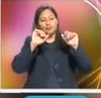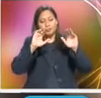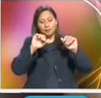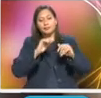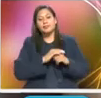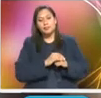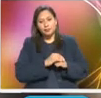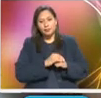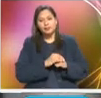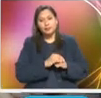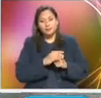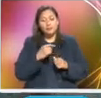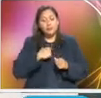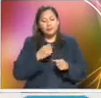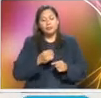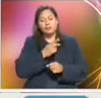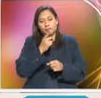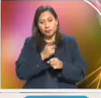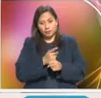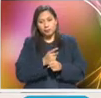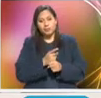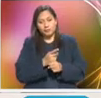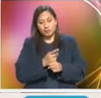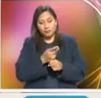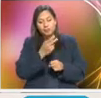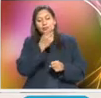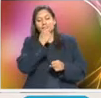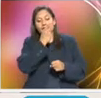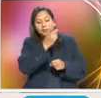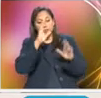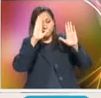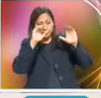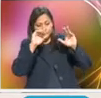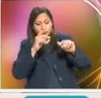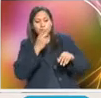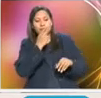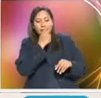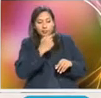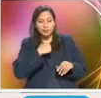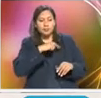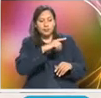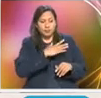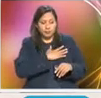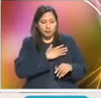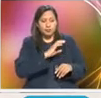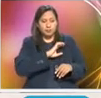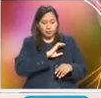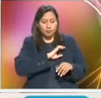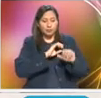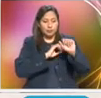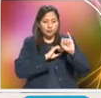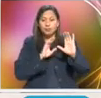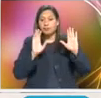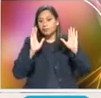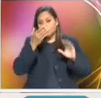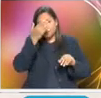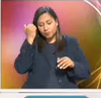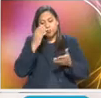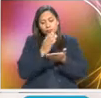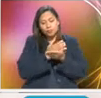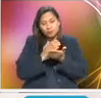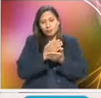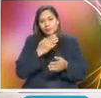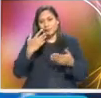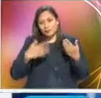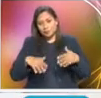bueno, que uno tenga la oportunidad de decir adiós, de decir cuánto te quise o de, no sé, resanar algún